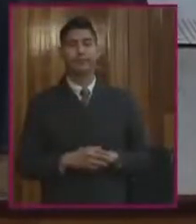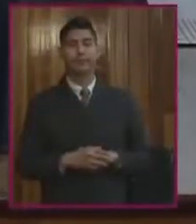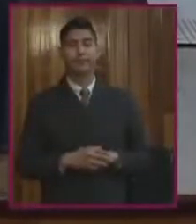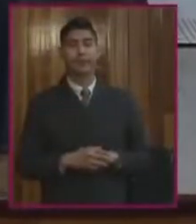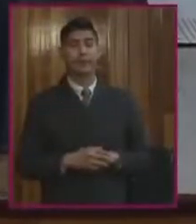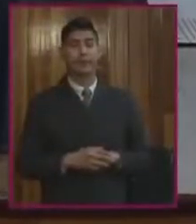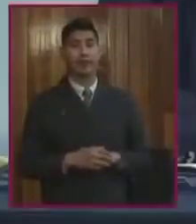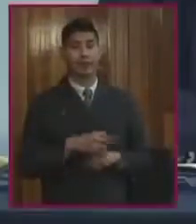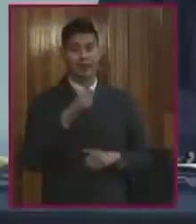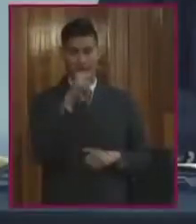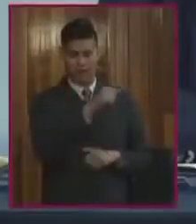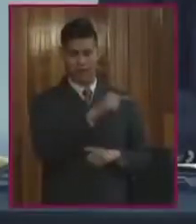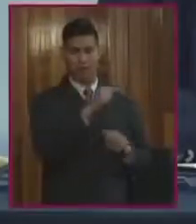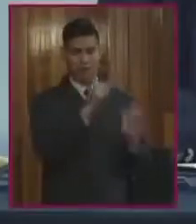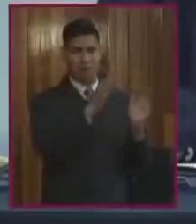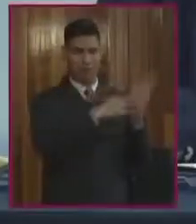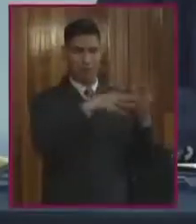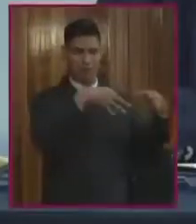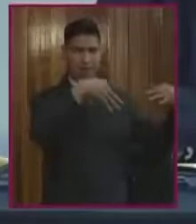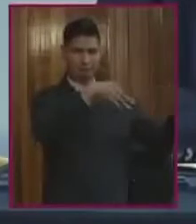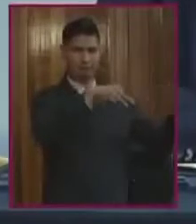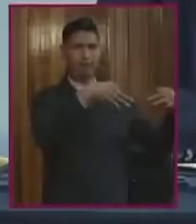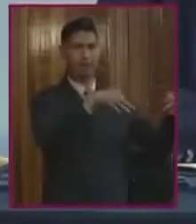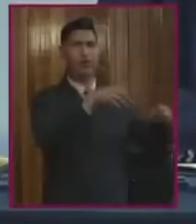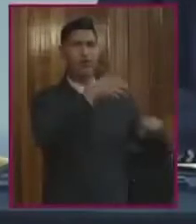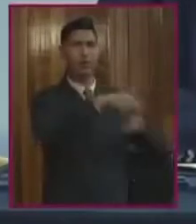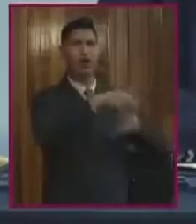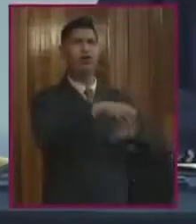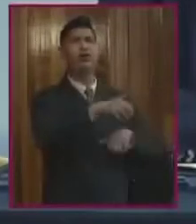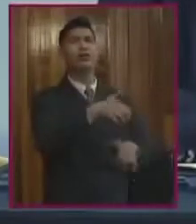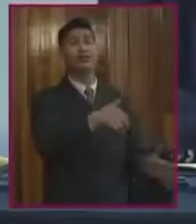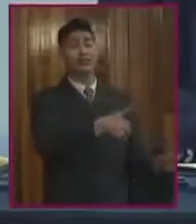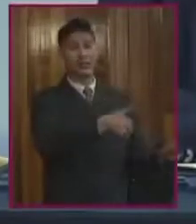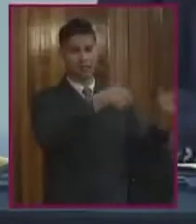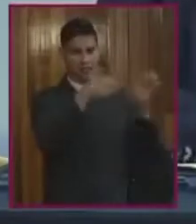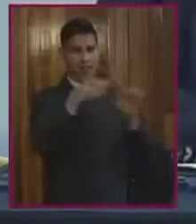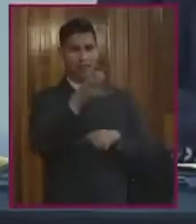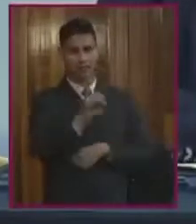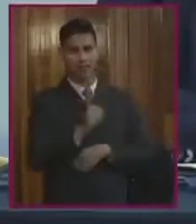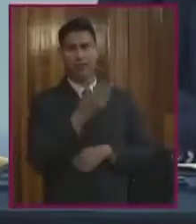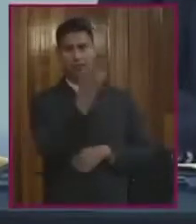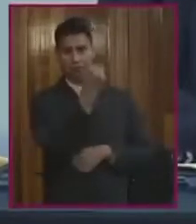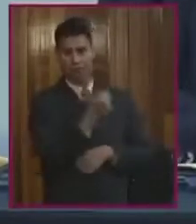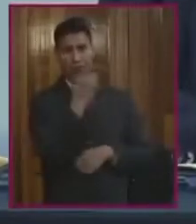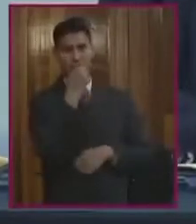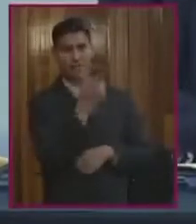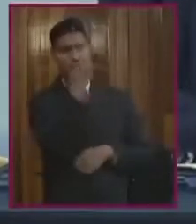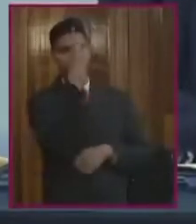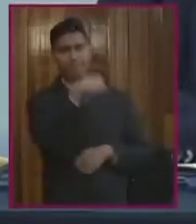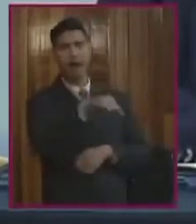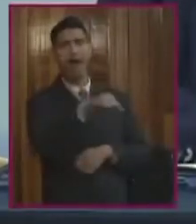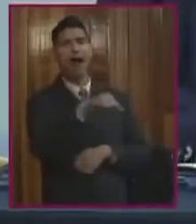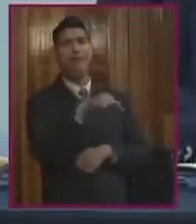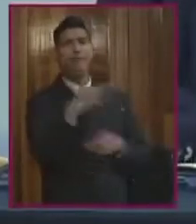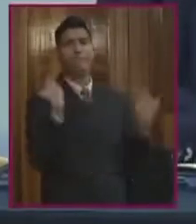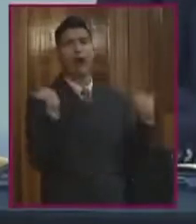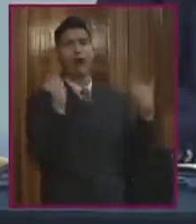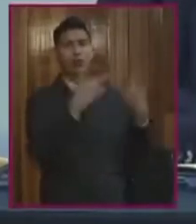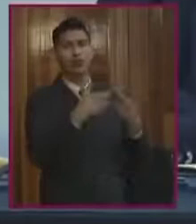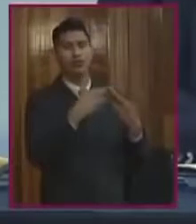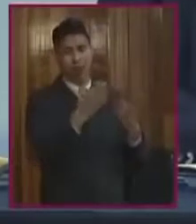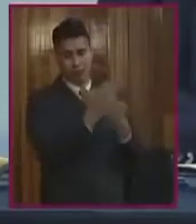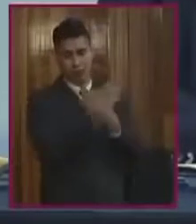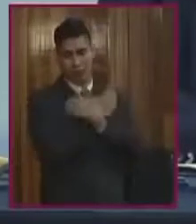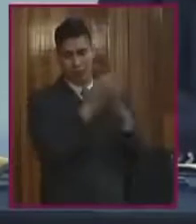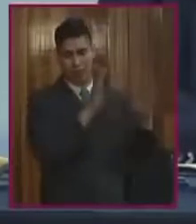en el Acuerdo 649, podemos ver que el plan de estudios para la formación de maestros de educación primaria está